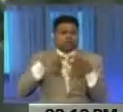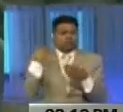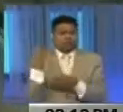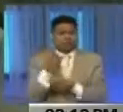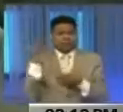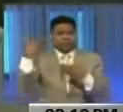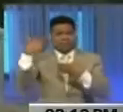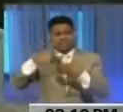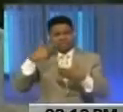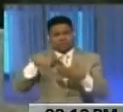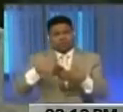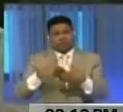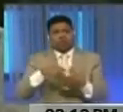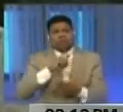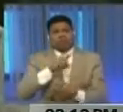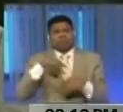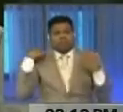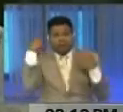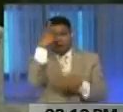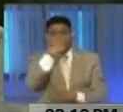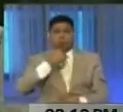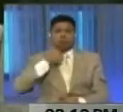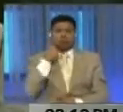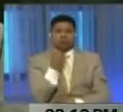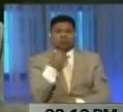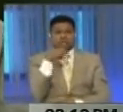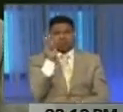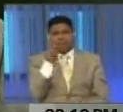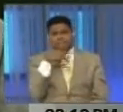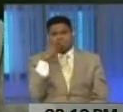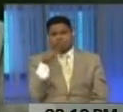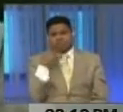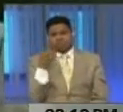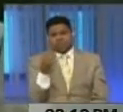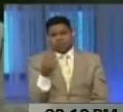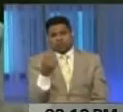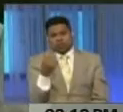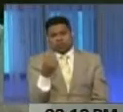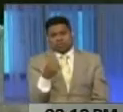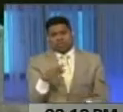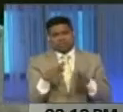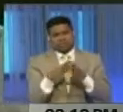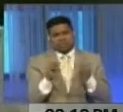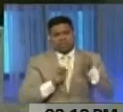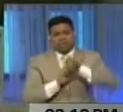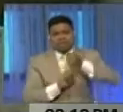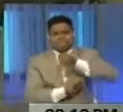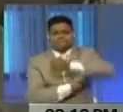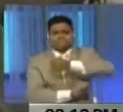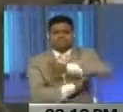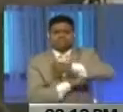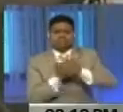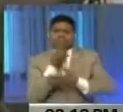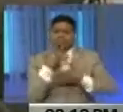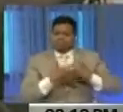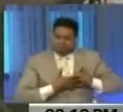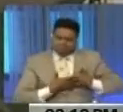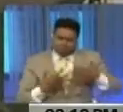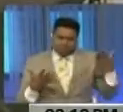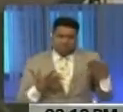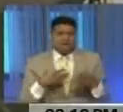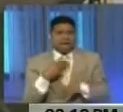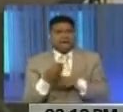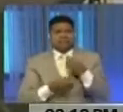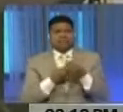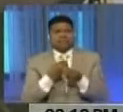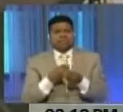petrolero. También vamos a consolidar las relaciones políticas y económicas internacionales de la nación sobre la base del beneficio mutuo y garantizando